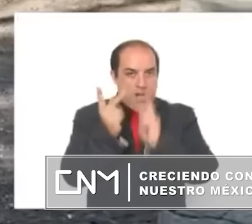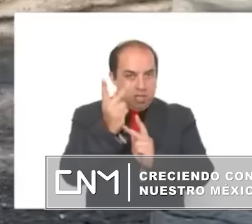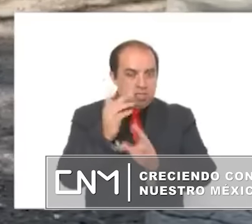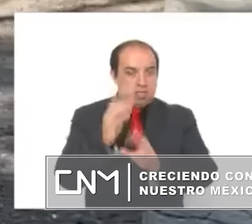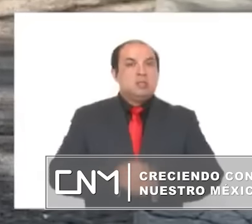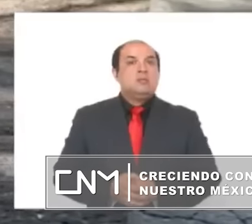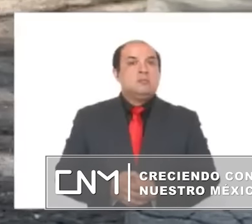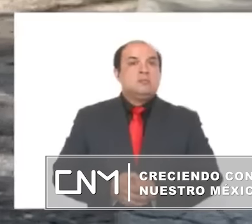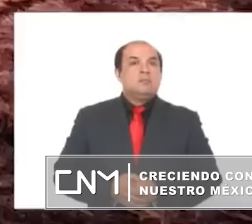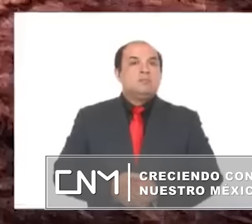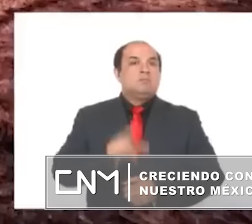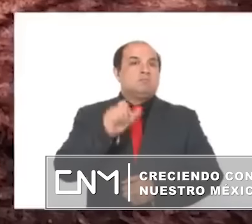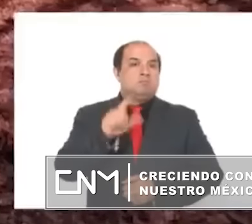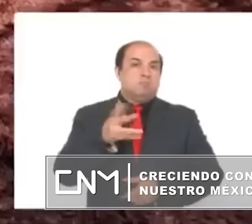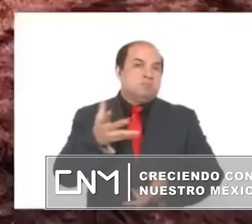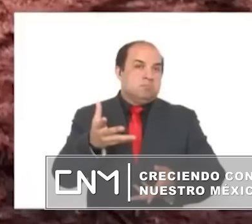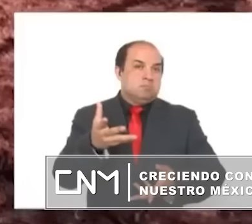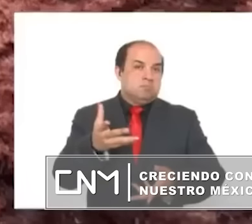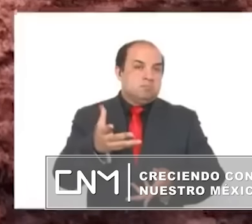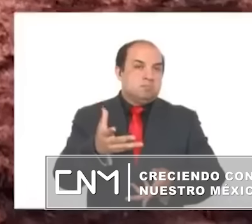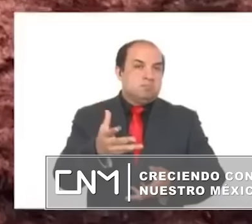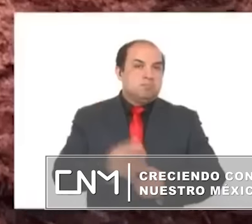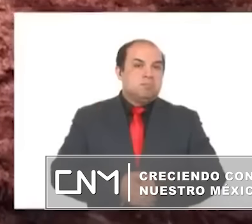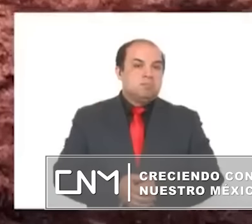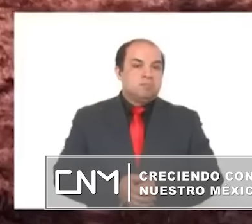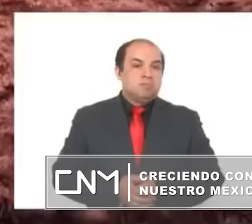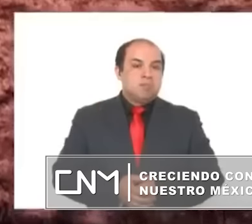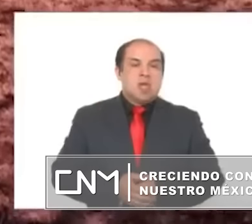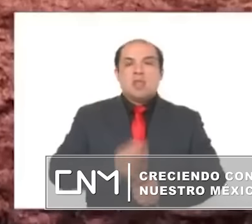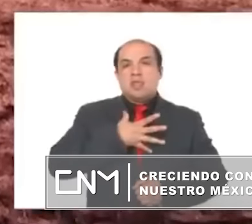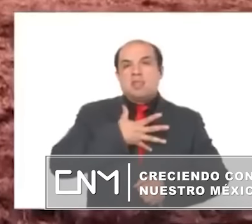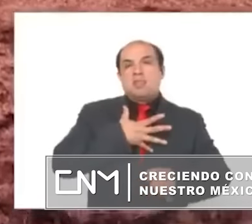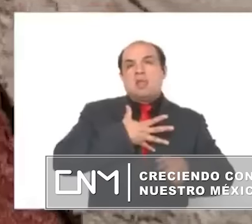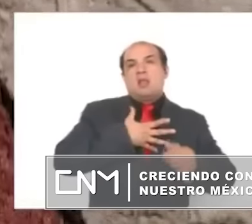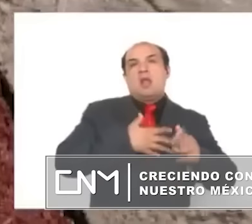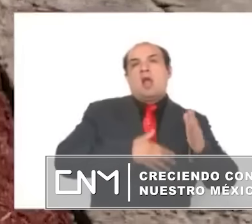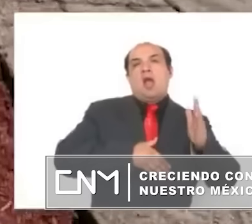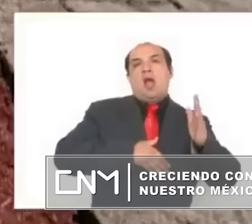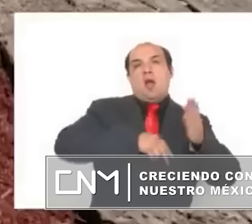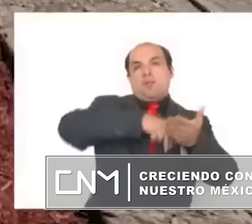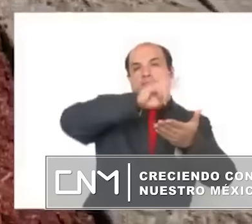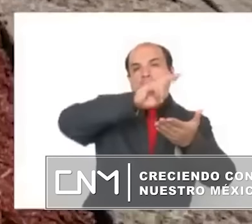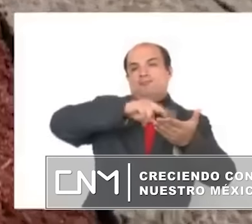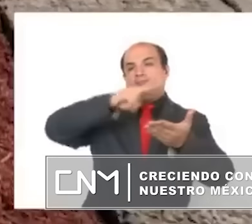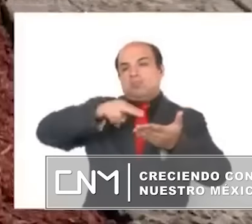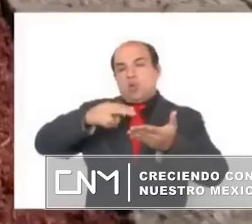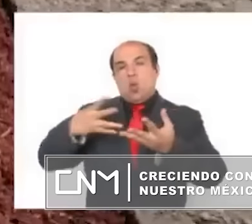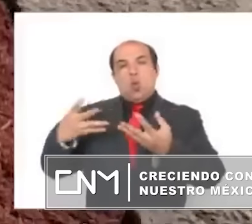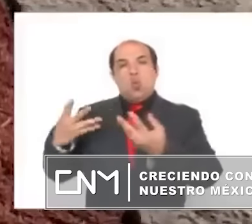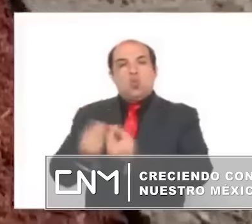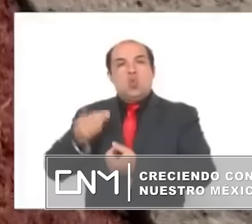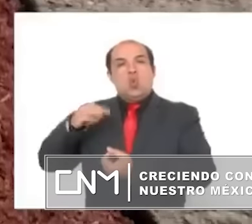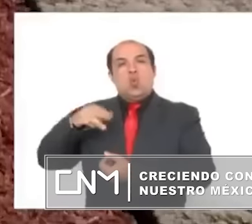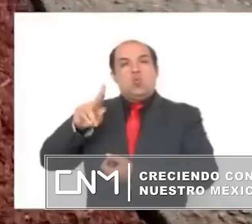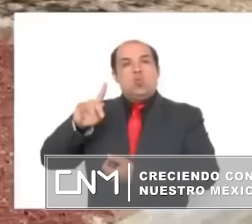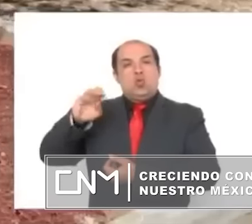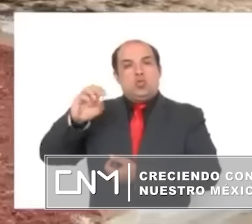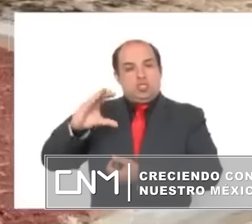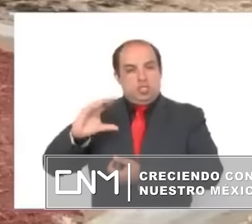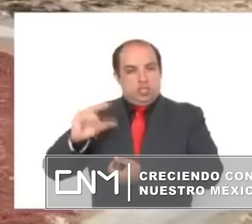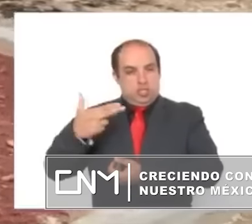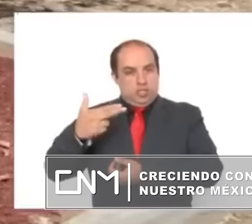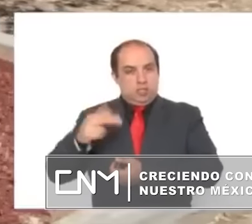Sur a la Avenida del Imán, se habilita un sendero camina libre de 3 kilómetros con la sustitución de 200 luminarias LED en vialidades y